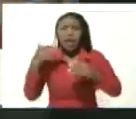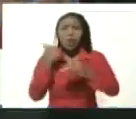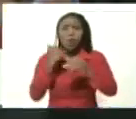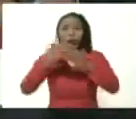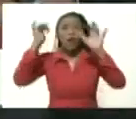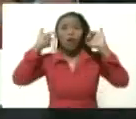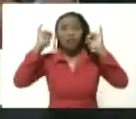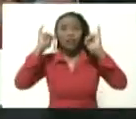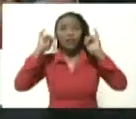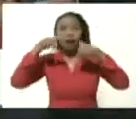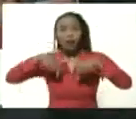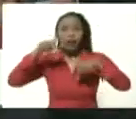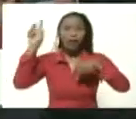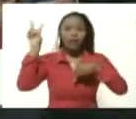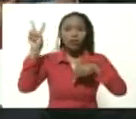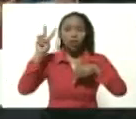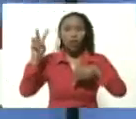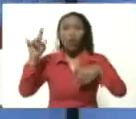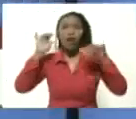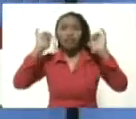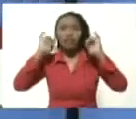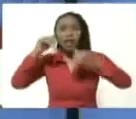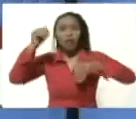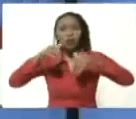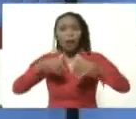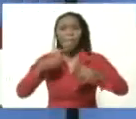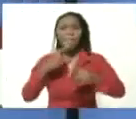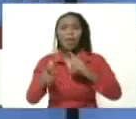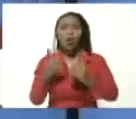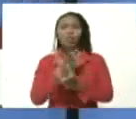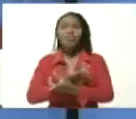país, una fiesta electoral, pero una fiesta